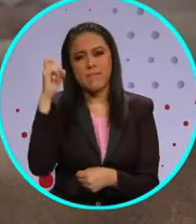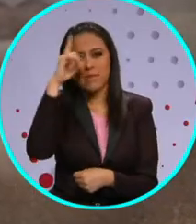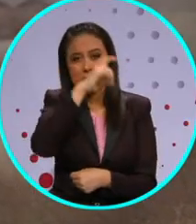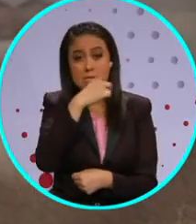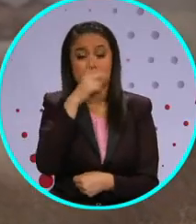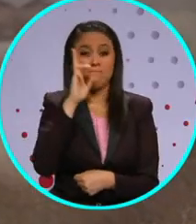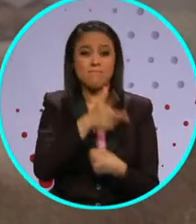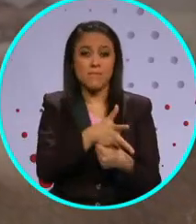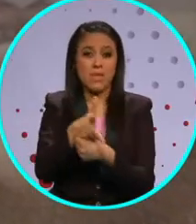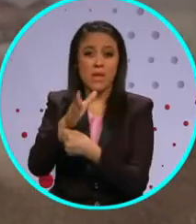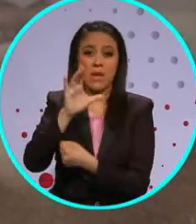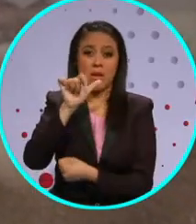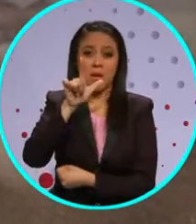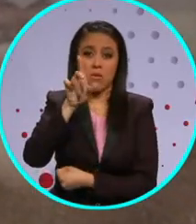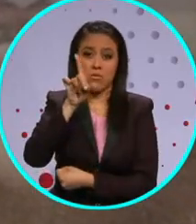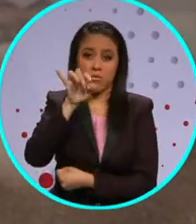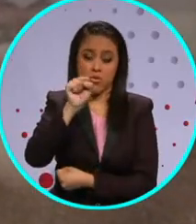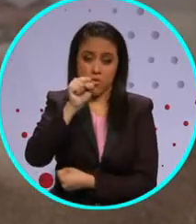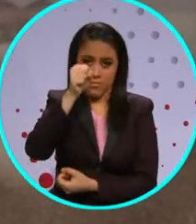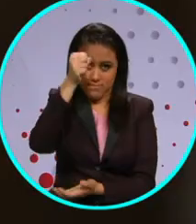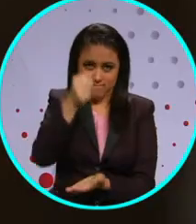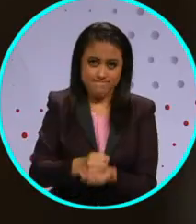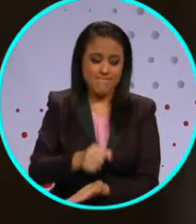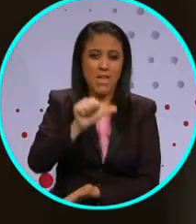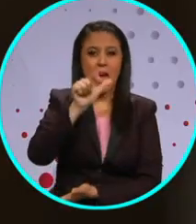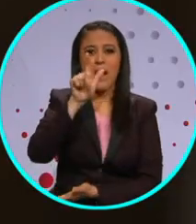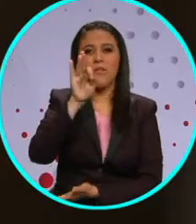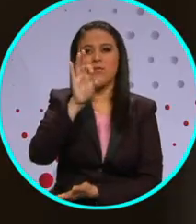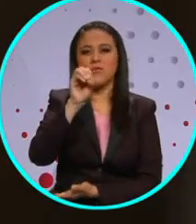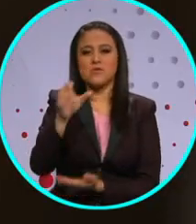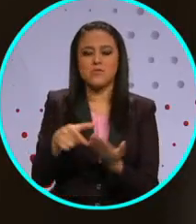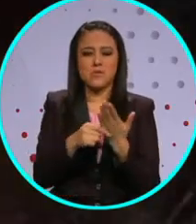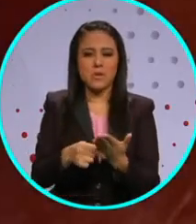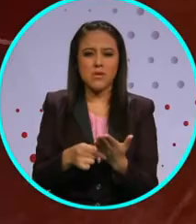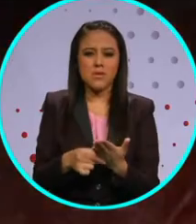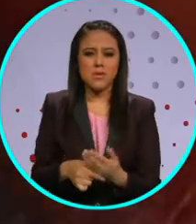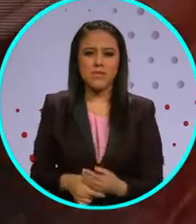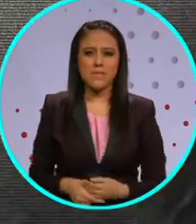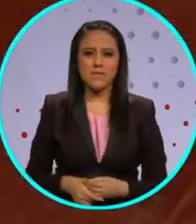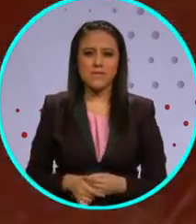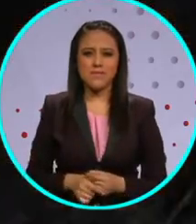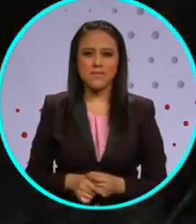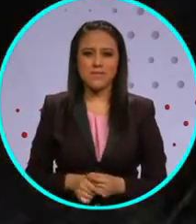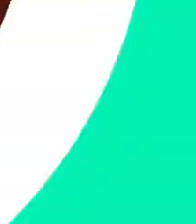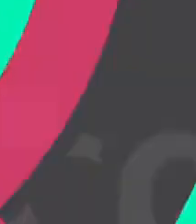Con imágenes de Claudio Equiwa, para quien corresponda, reportó Alfonso Vargas Torres.